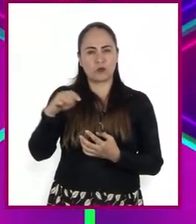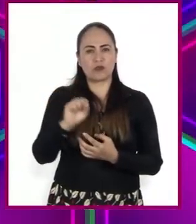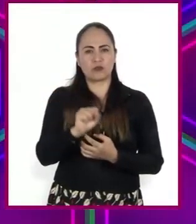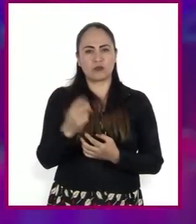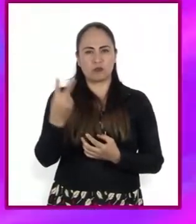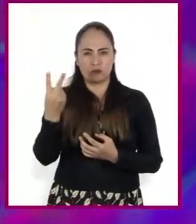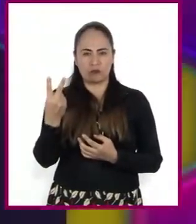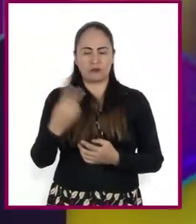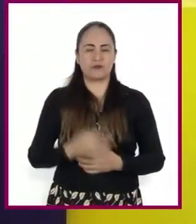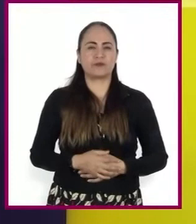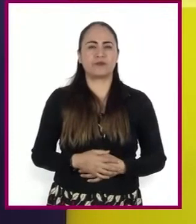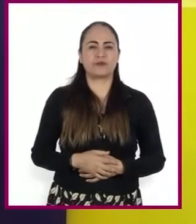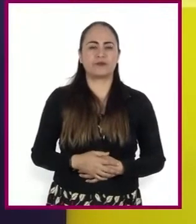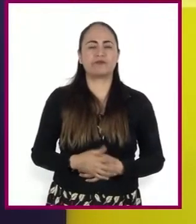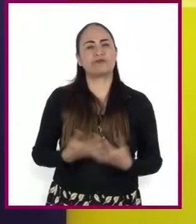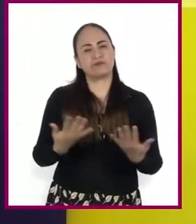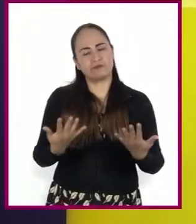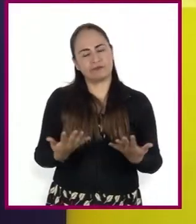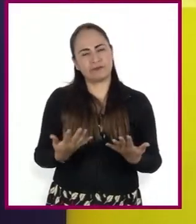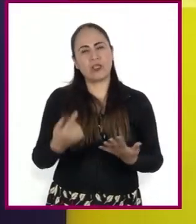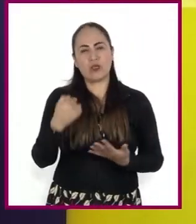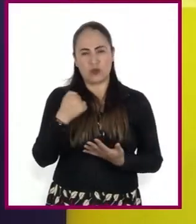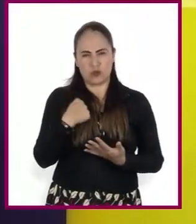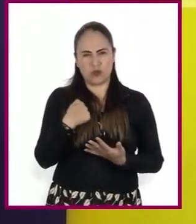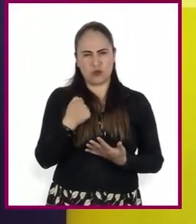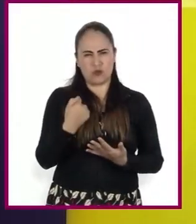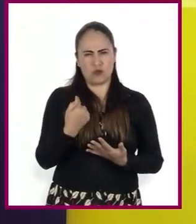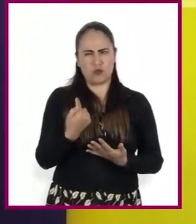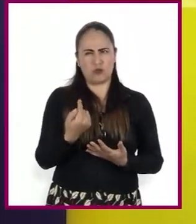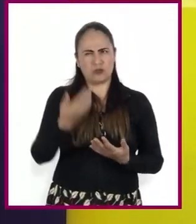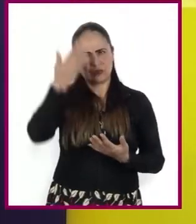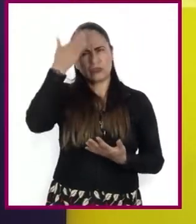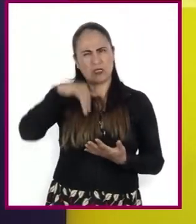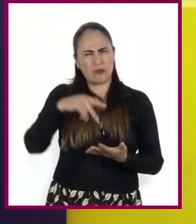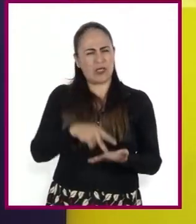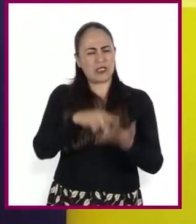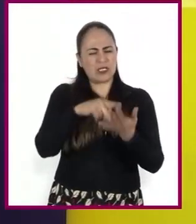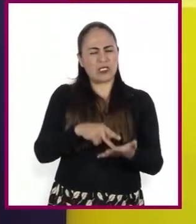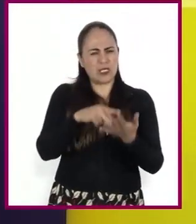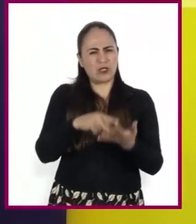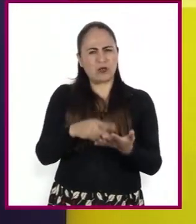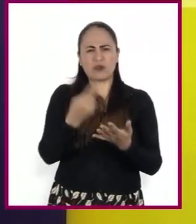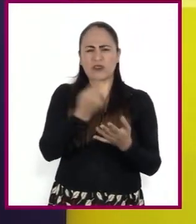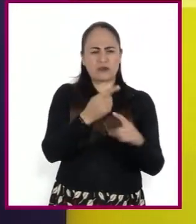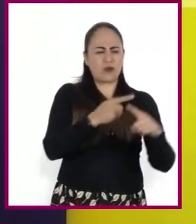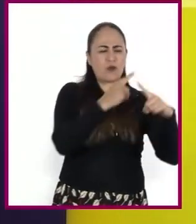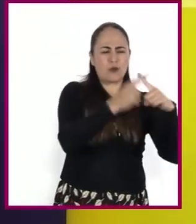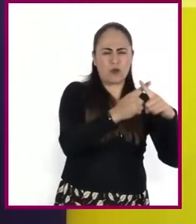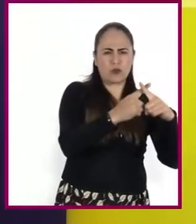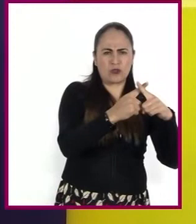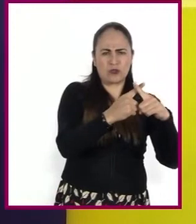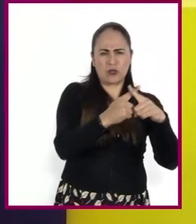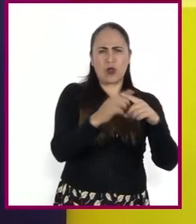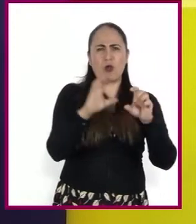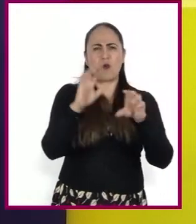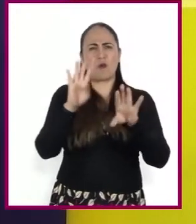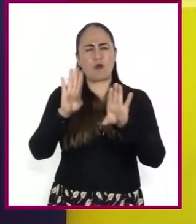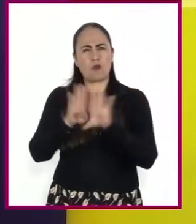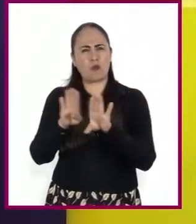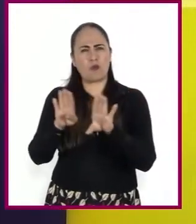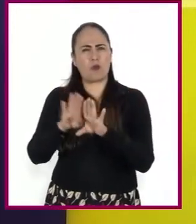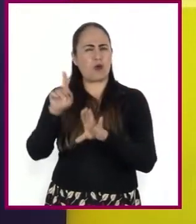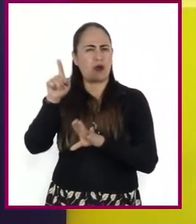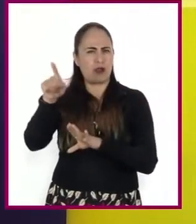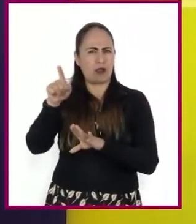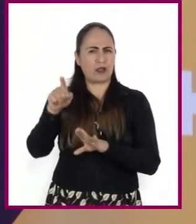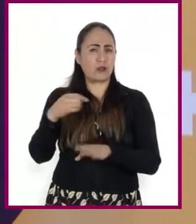cuadrado. Entonces, si yo quiero saber cuál es mi peso, solo debo multiplicar la masa por la gravedad del astro en el que